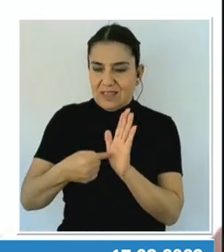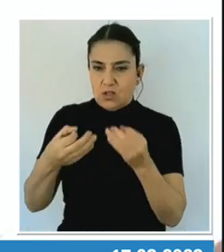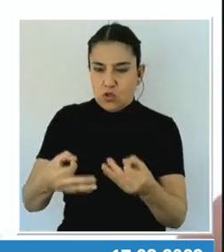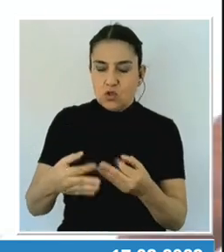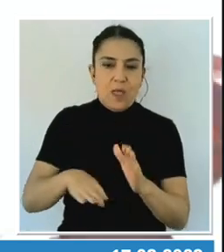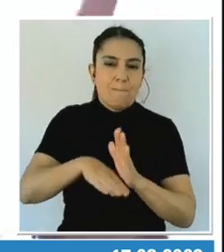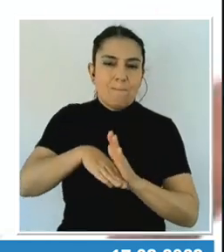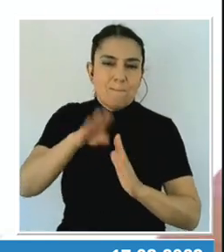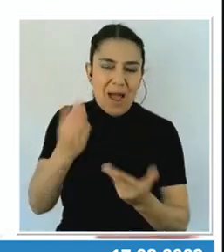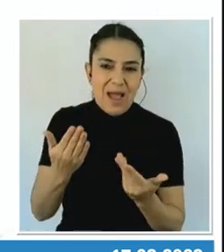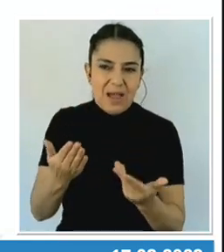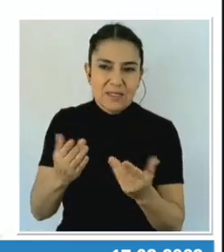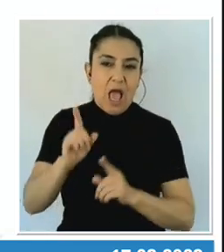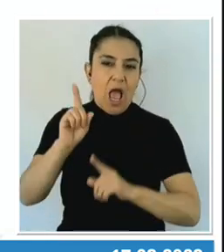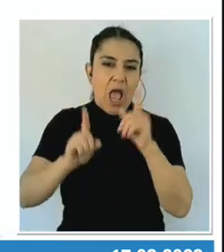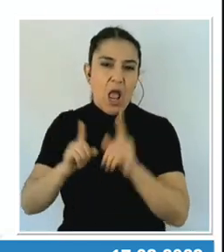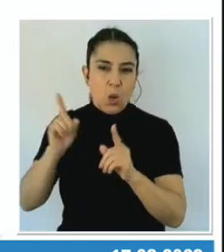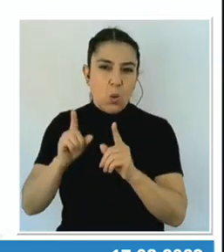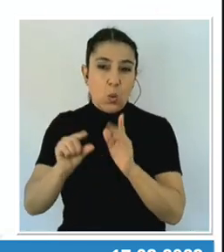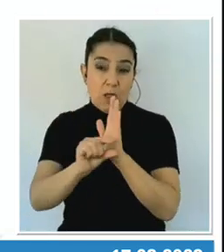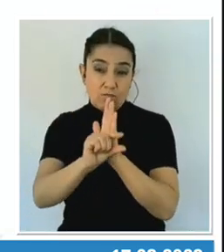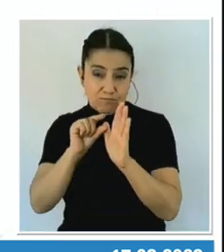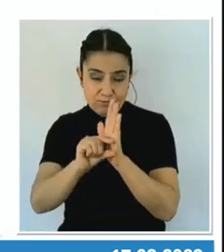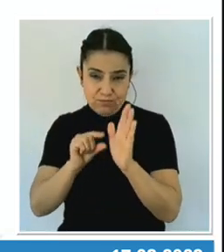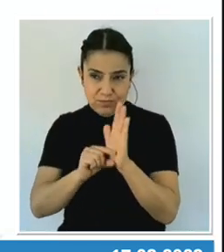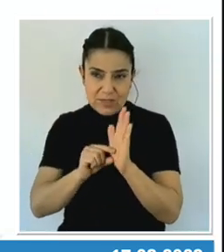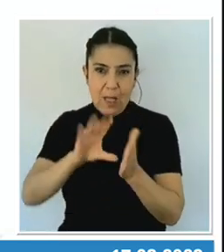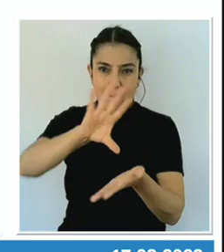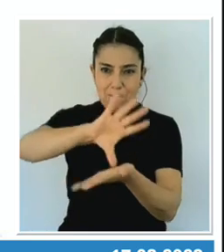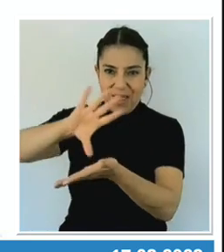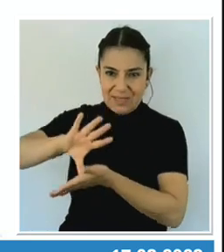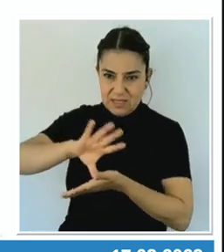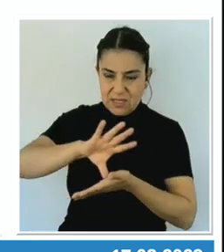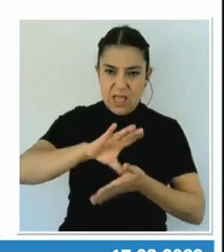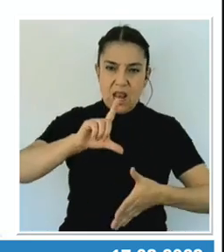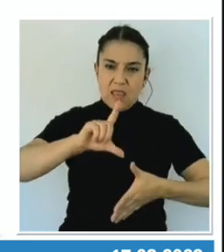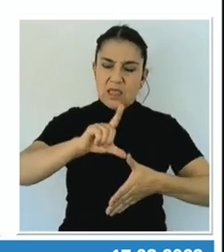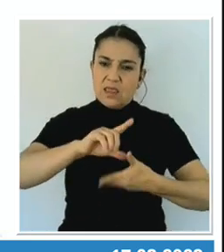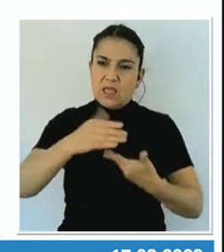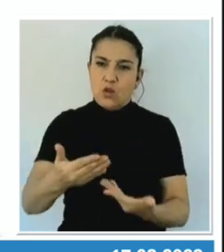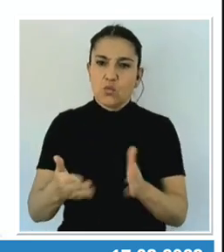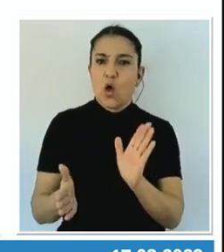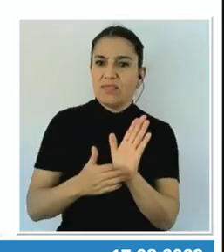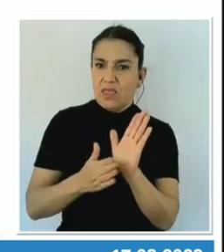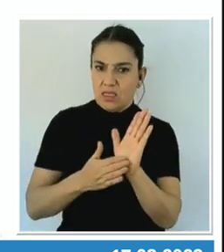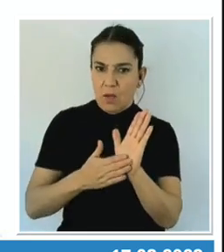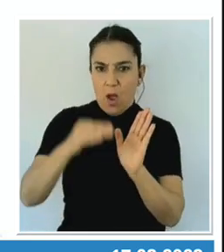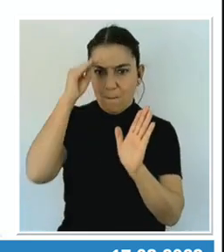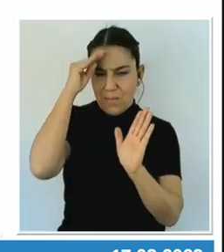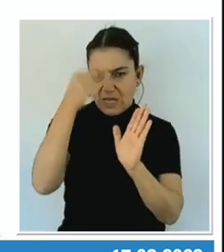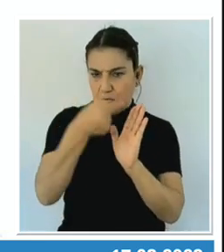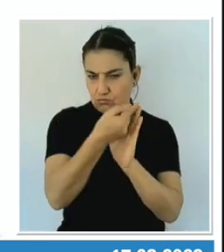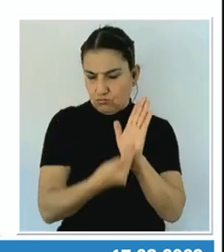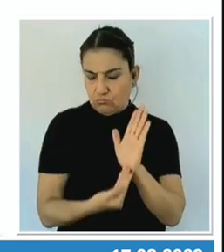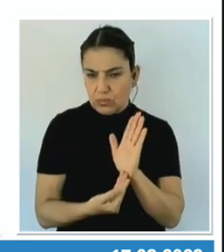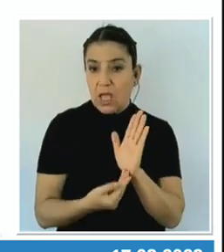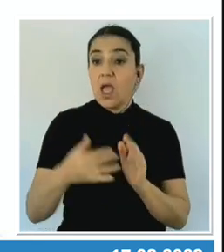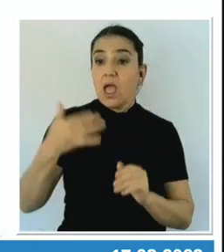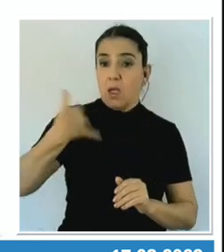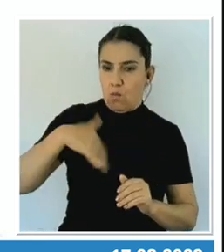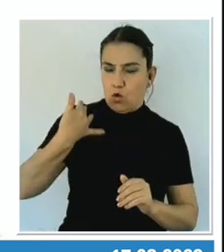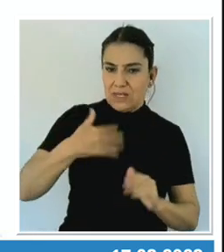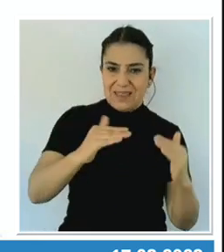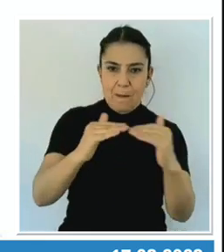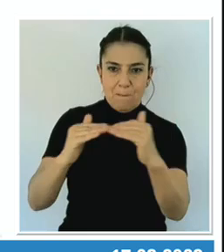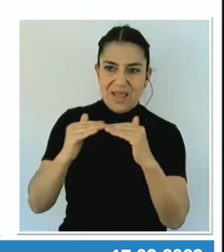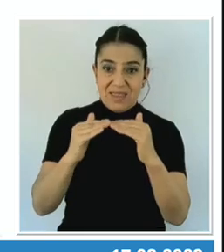las cláusulas de países latinoamericanos. ¿Qué más testimonio de la importancia de la paridad en el derecho francés si